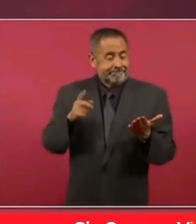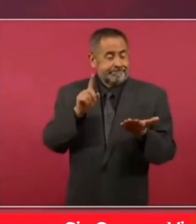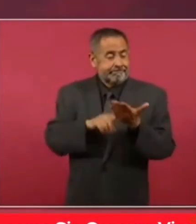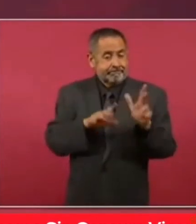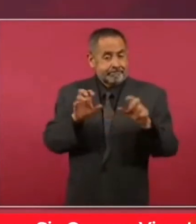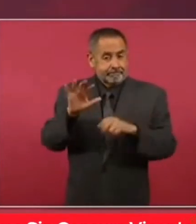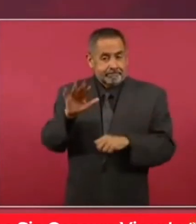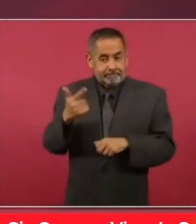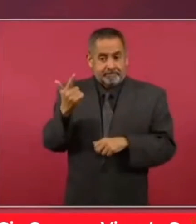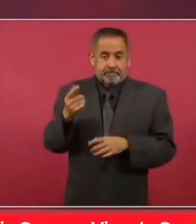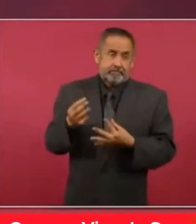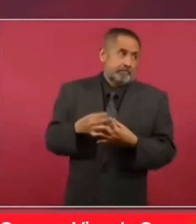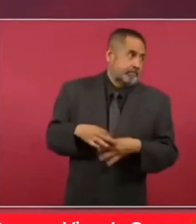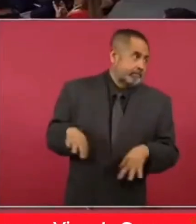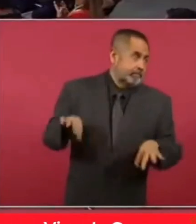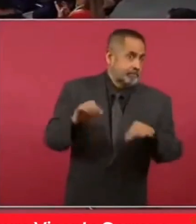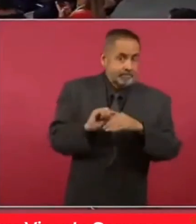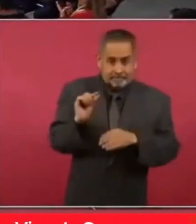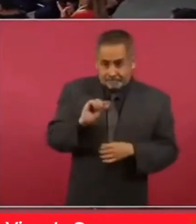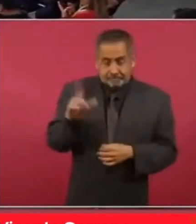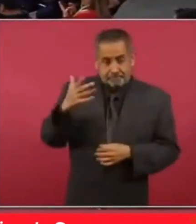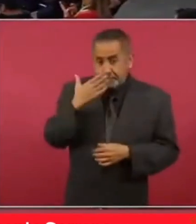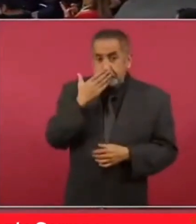histórica importantísimo